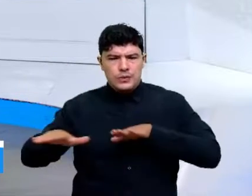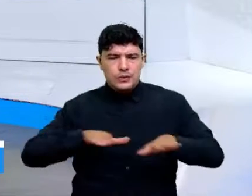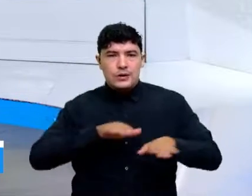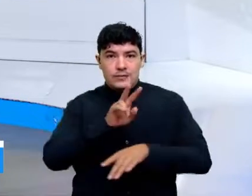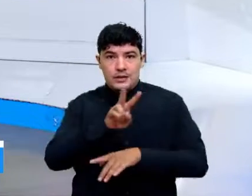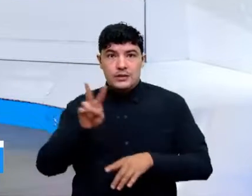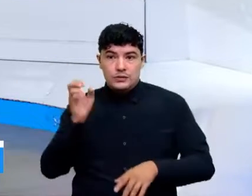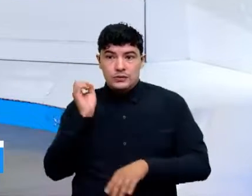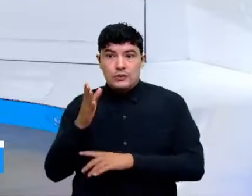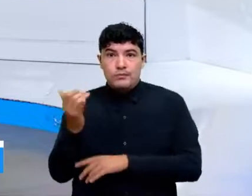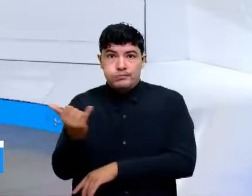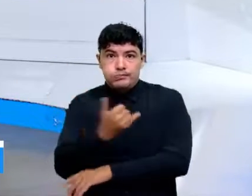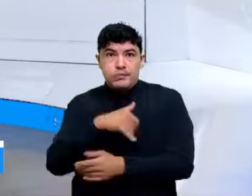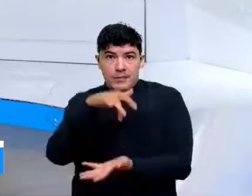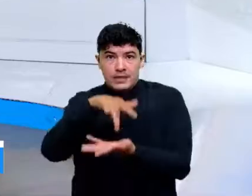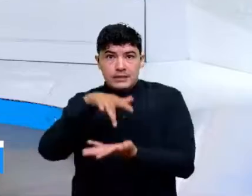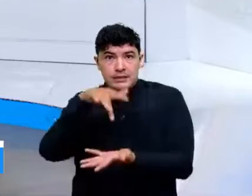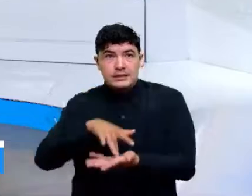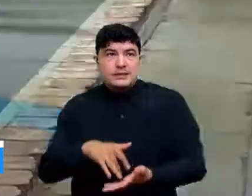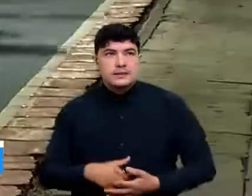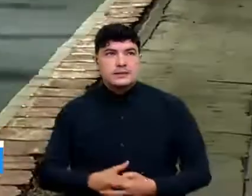clubes en competencia.